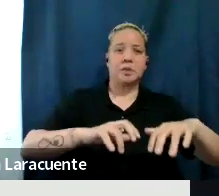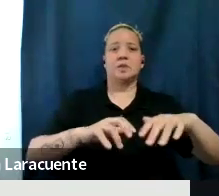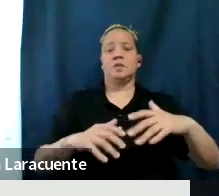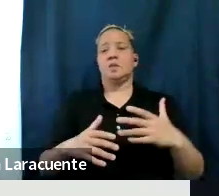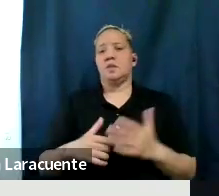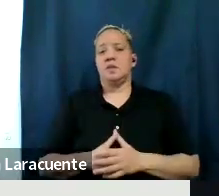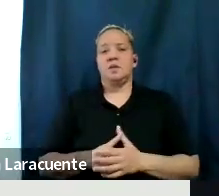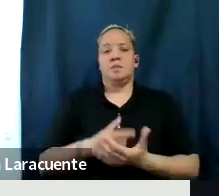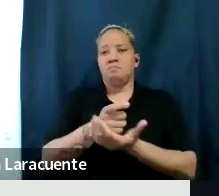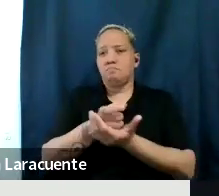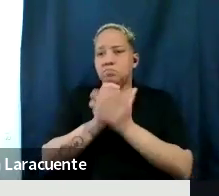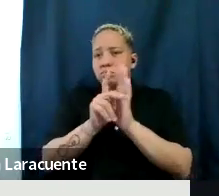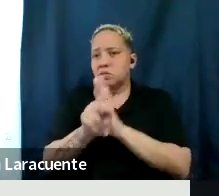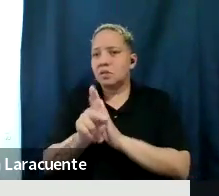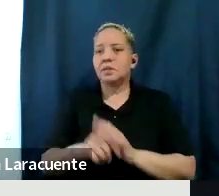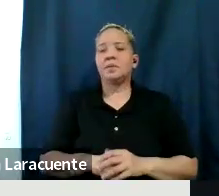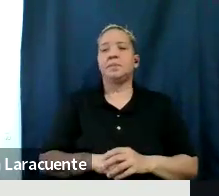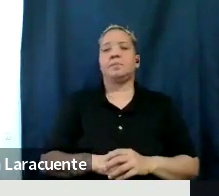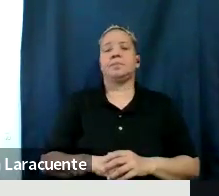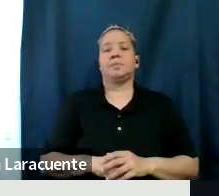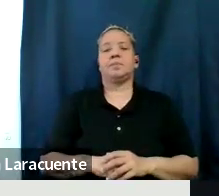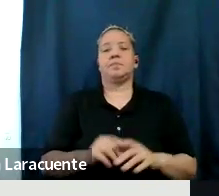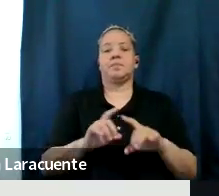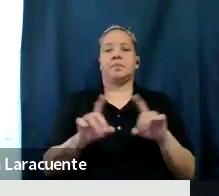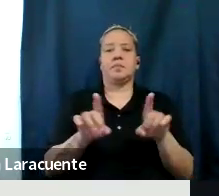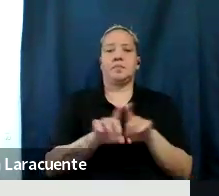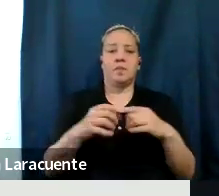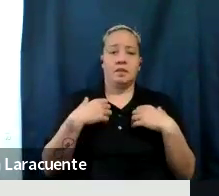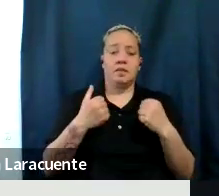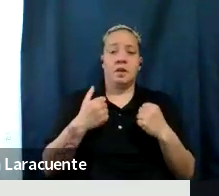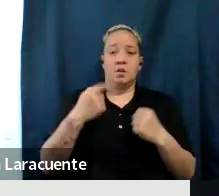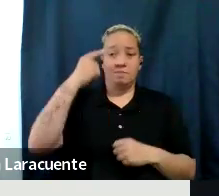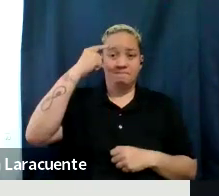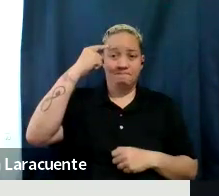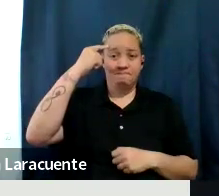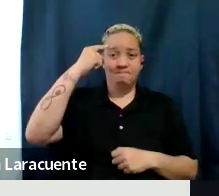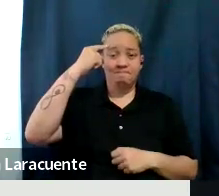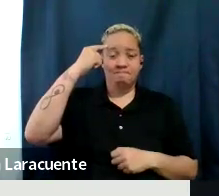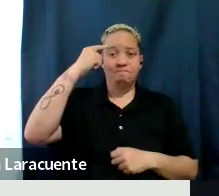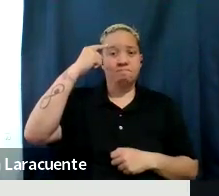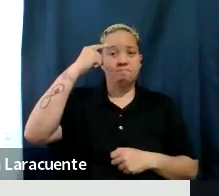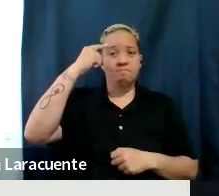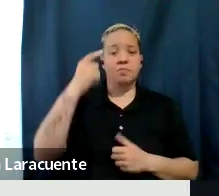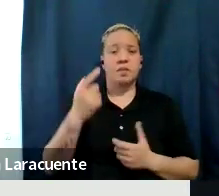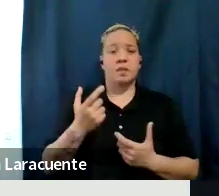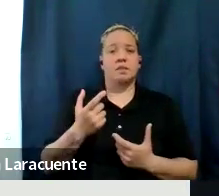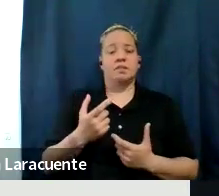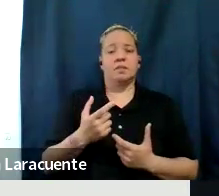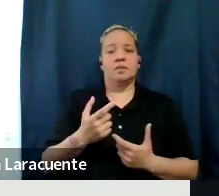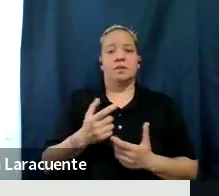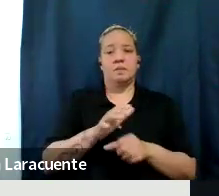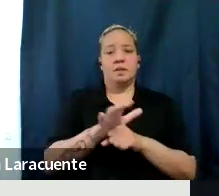fusilamientos. Pero también es verdad que su salud psíquica se resentía bastante sabiendo